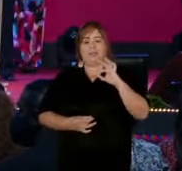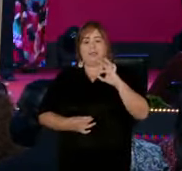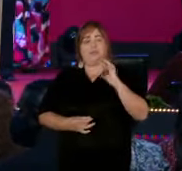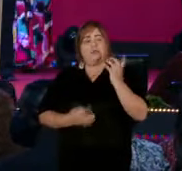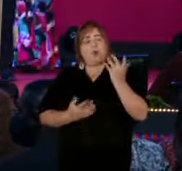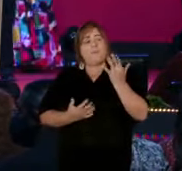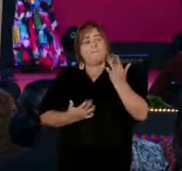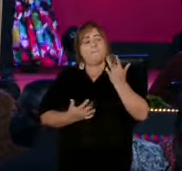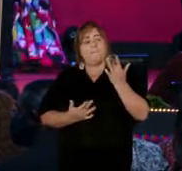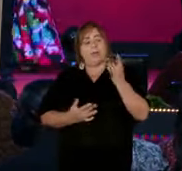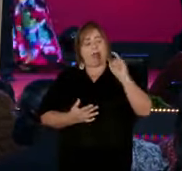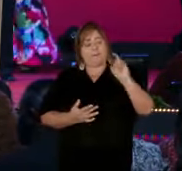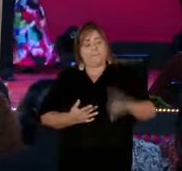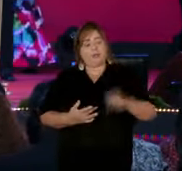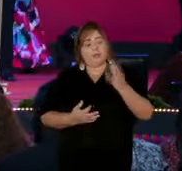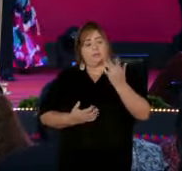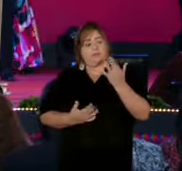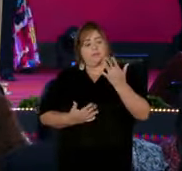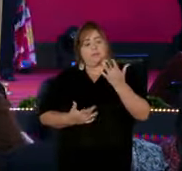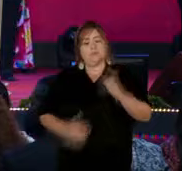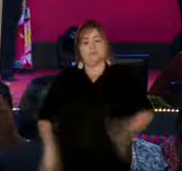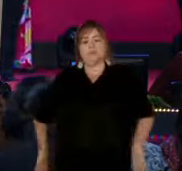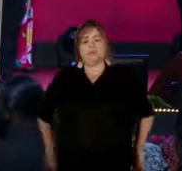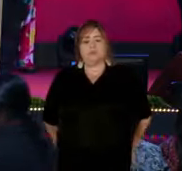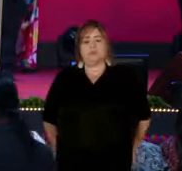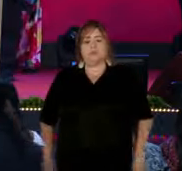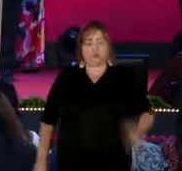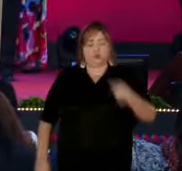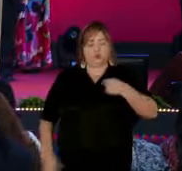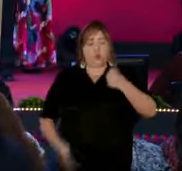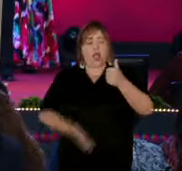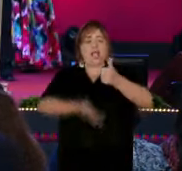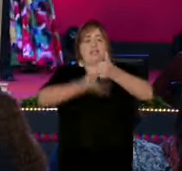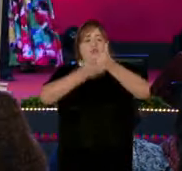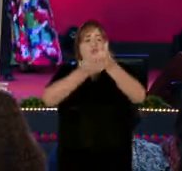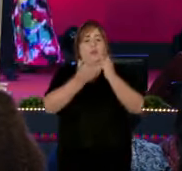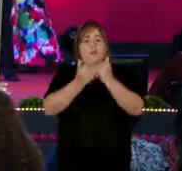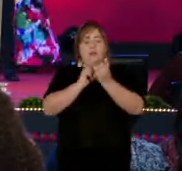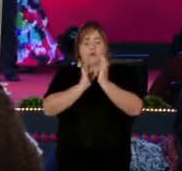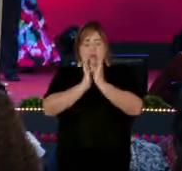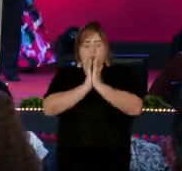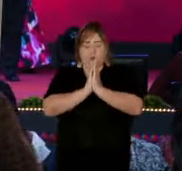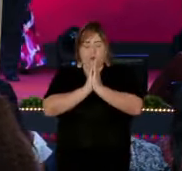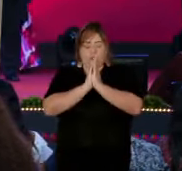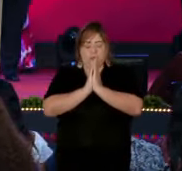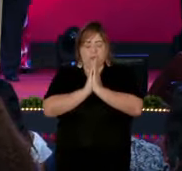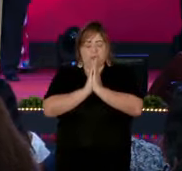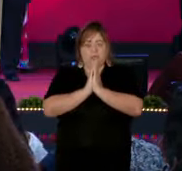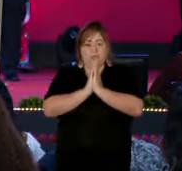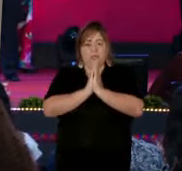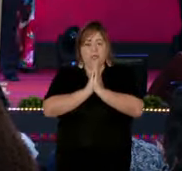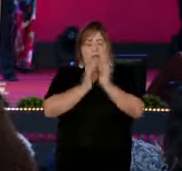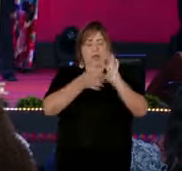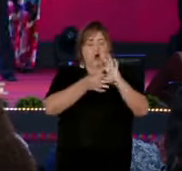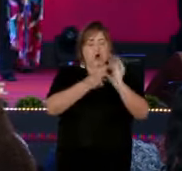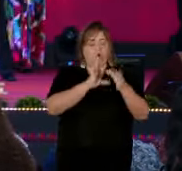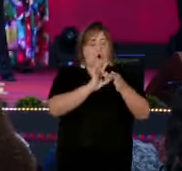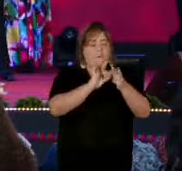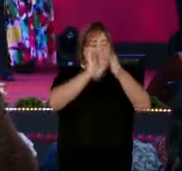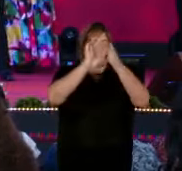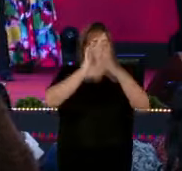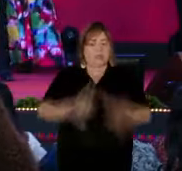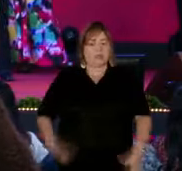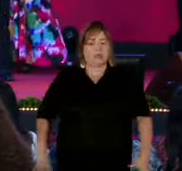esperar es que hay que esperar. Y usted me va a ayudar a interceder. Padre, se sueltan esas cadenas. Dios bendiga a este